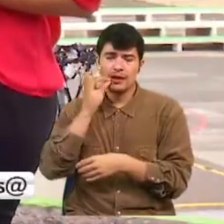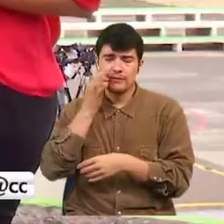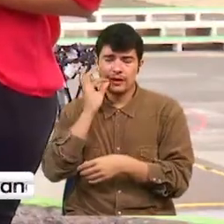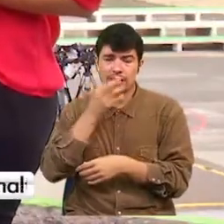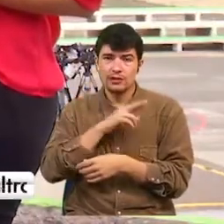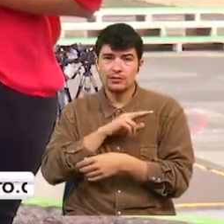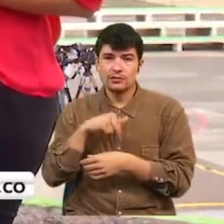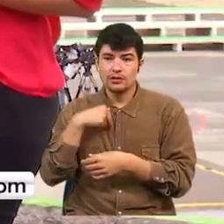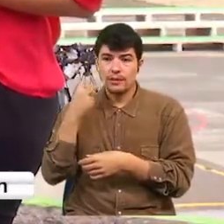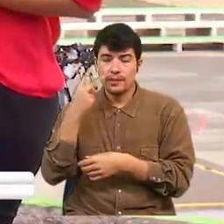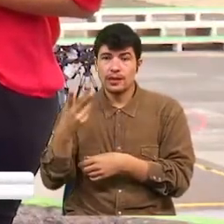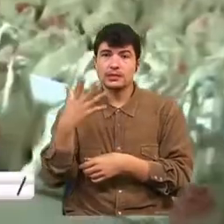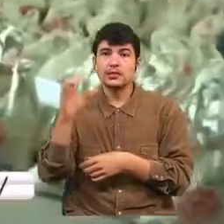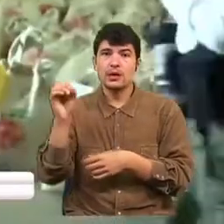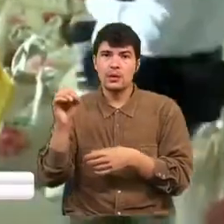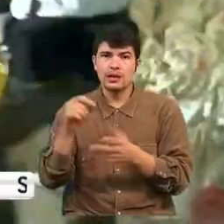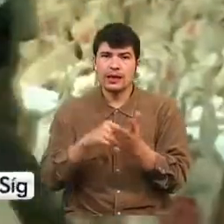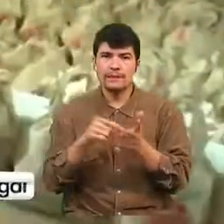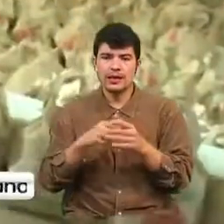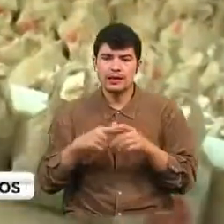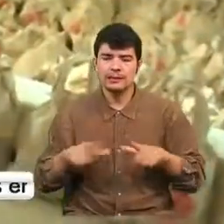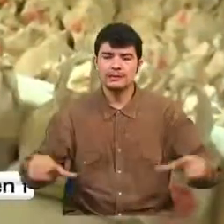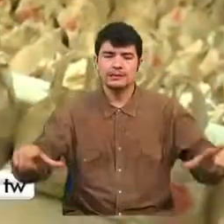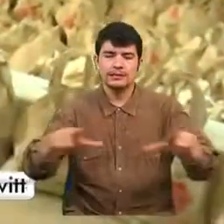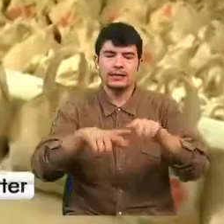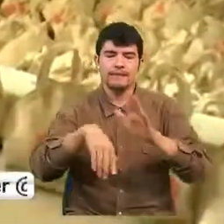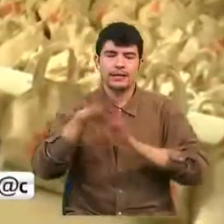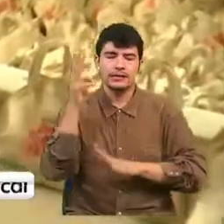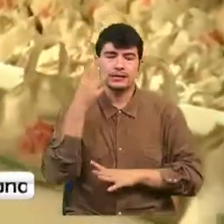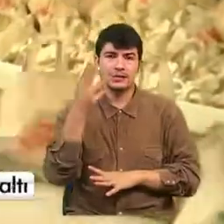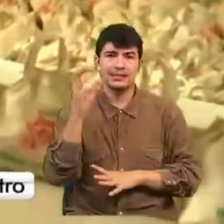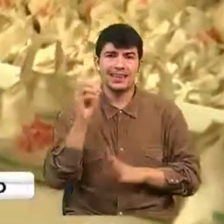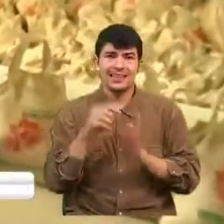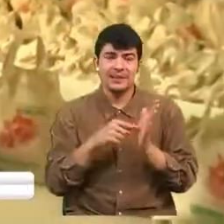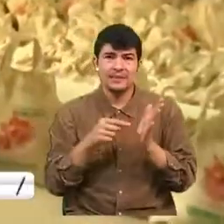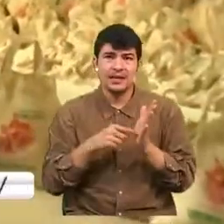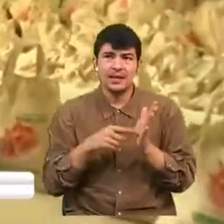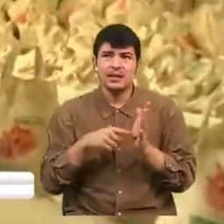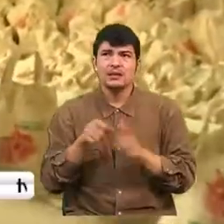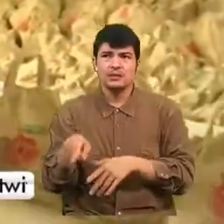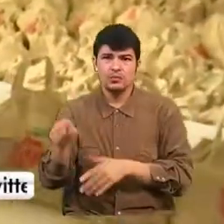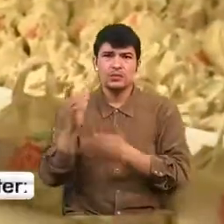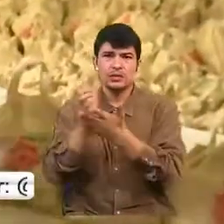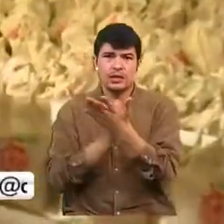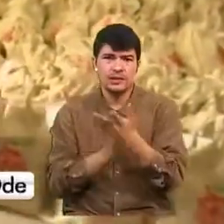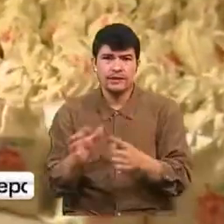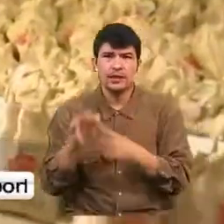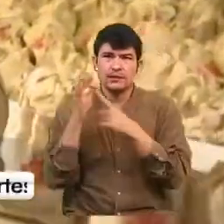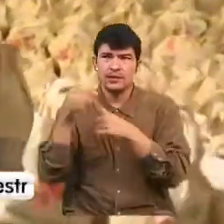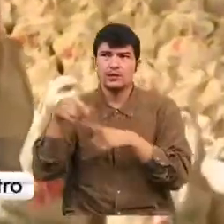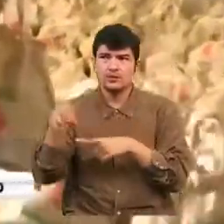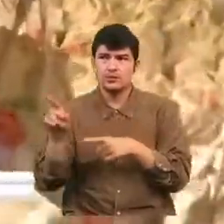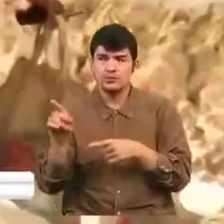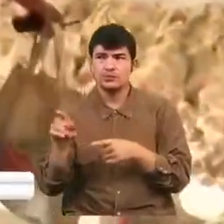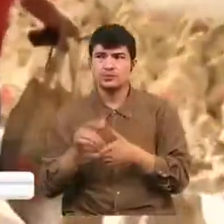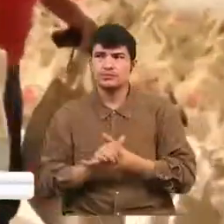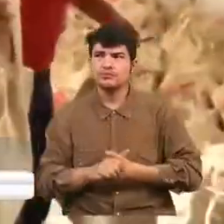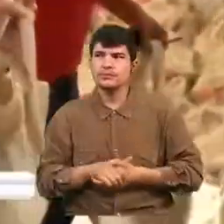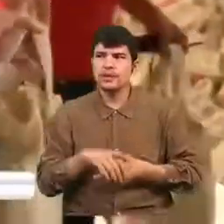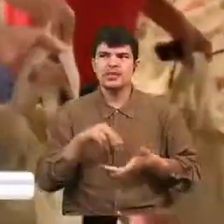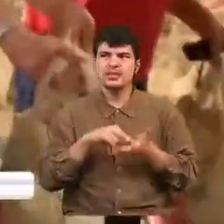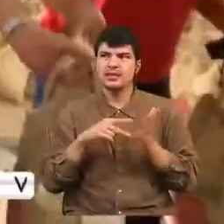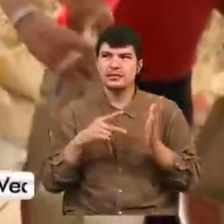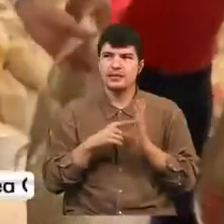ya logramos tener más de 50 mil hectáreas de café, más de 30 mil son con un certificado especial de café. Esto hace